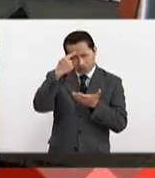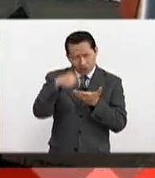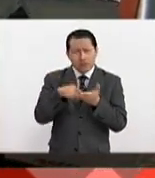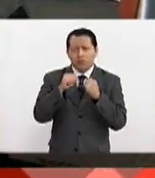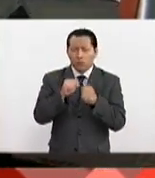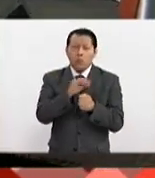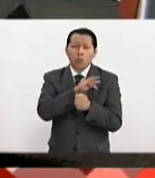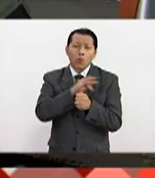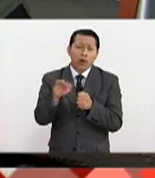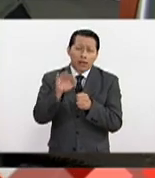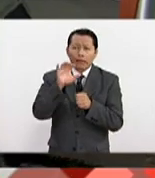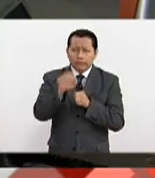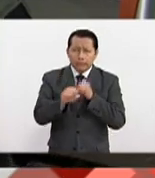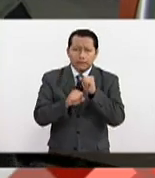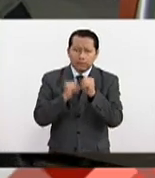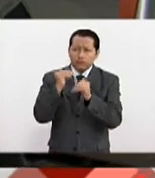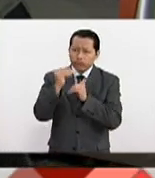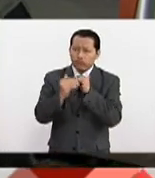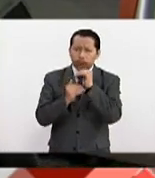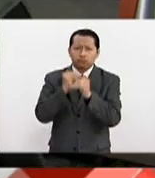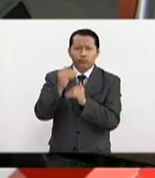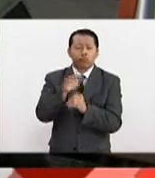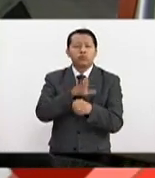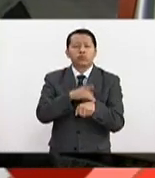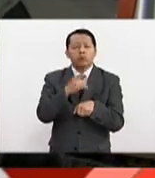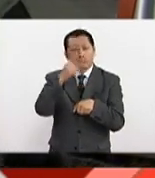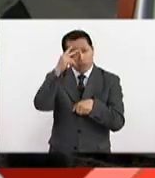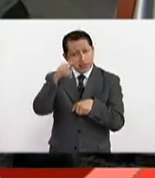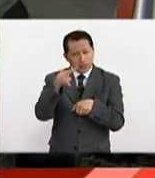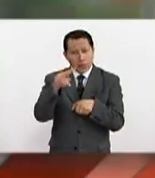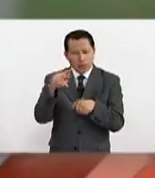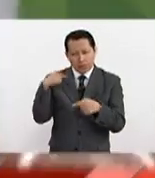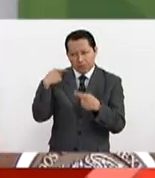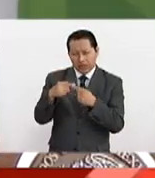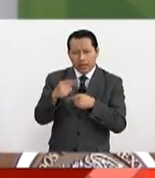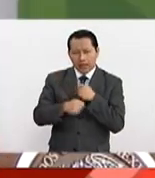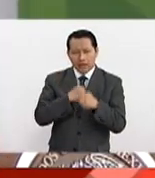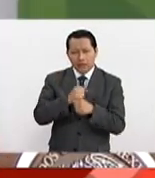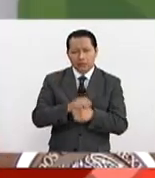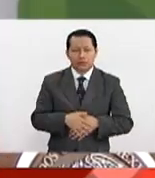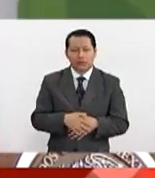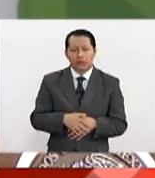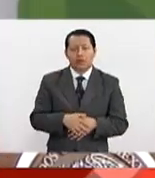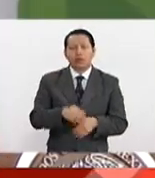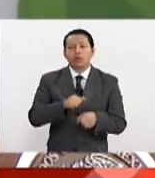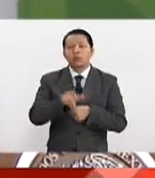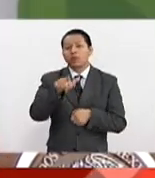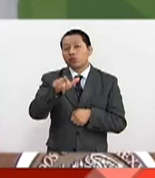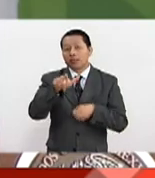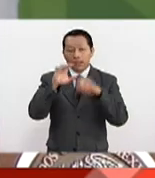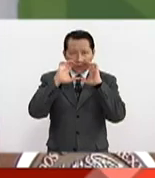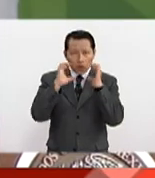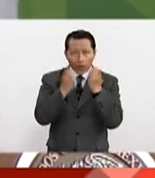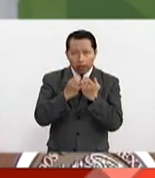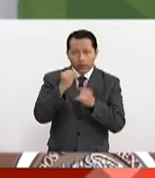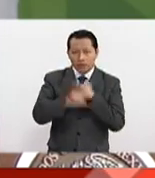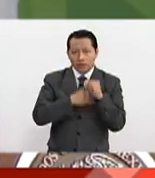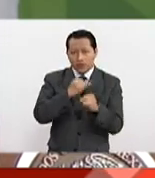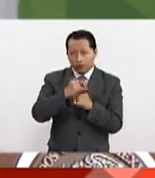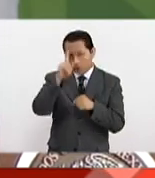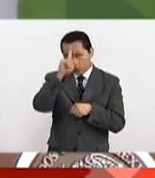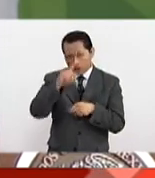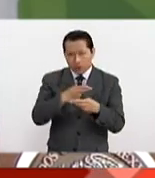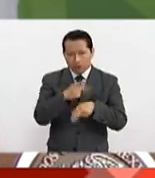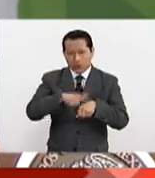escalar la posición que México ha venido logrando en los últimos años. Al inaugurar el 17º Congreso Internacional del